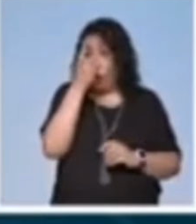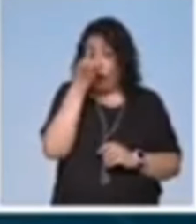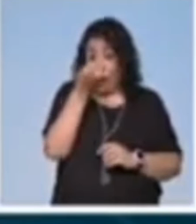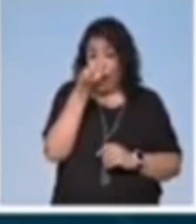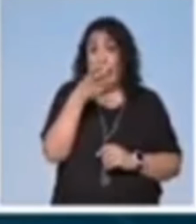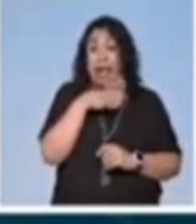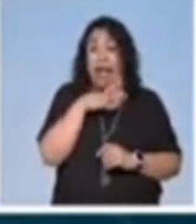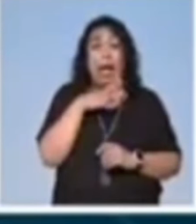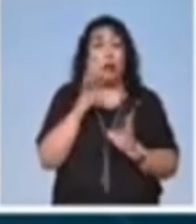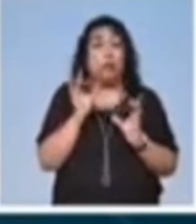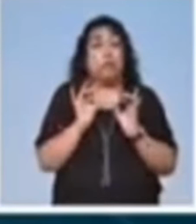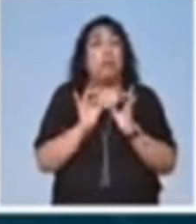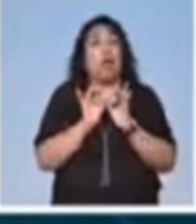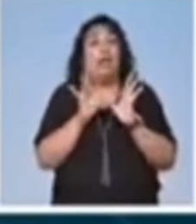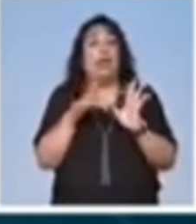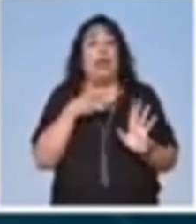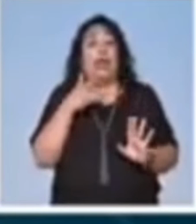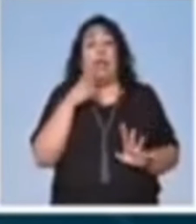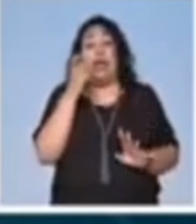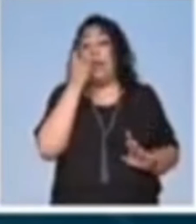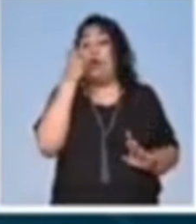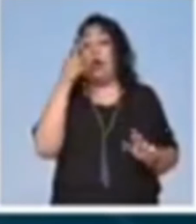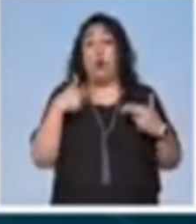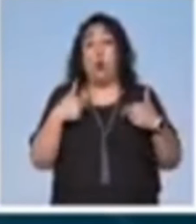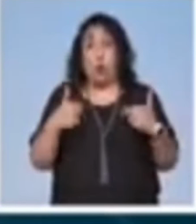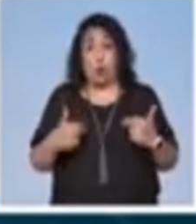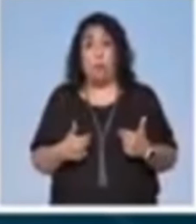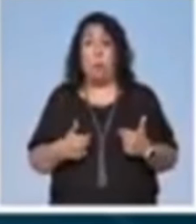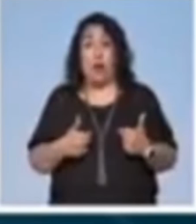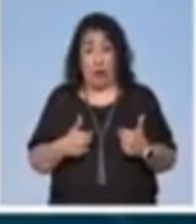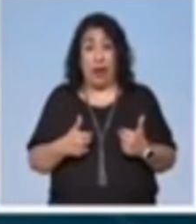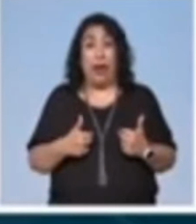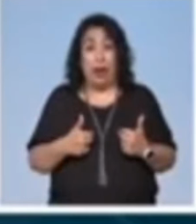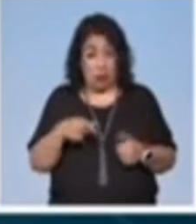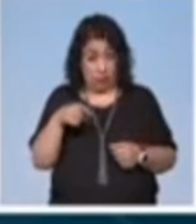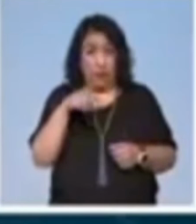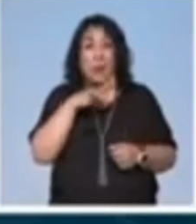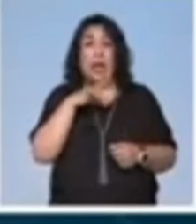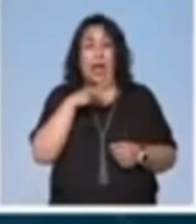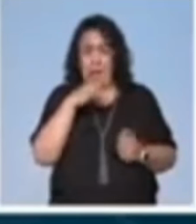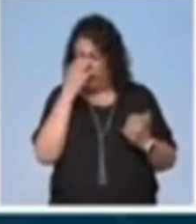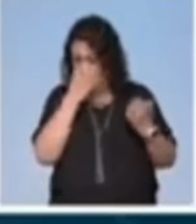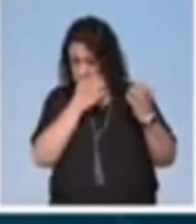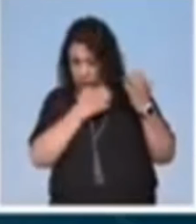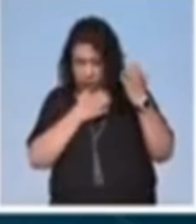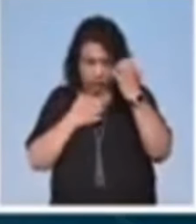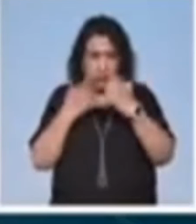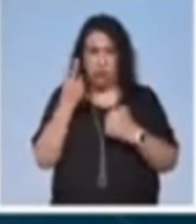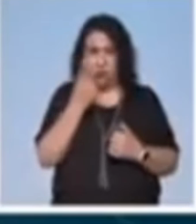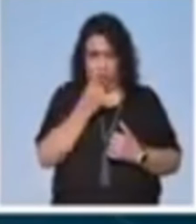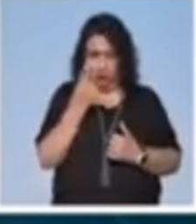Ahí está esa impronta del creador humano, ¿no? Ahí tendríamos que analizar